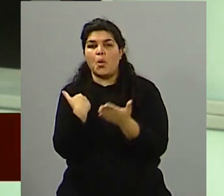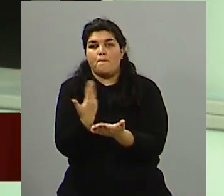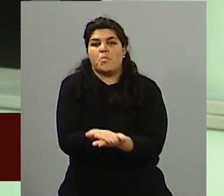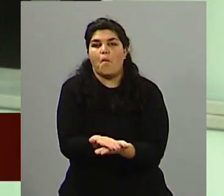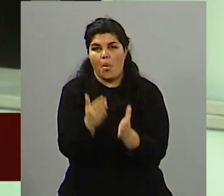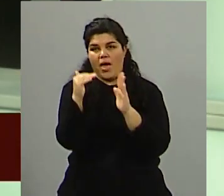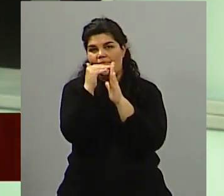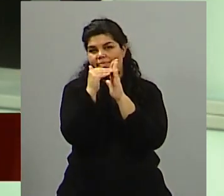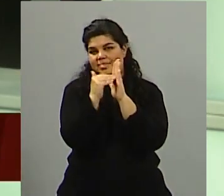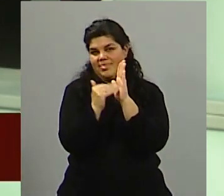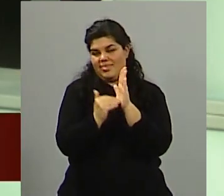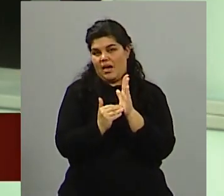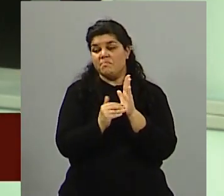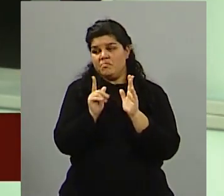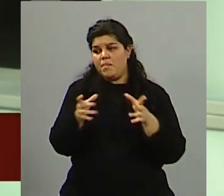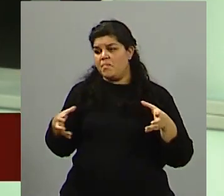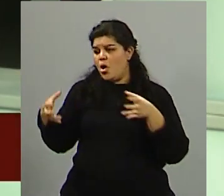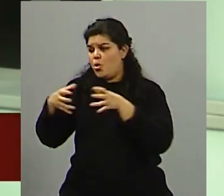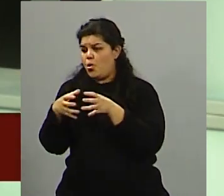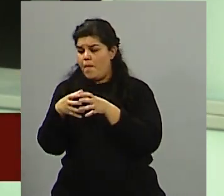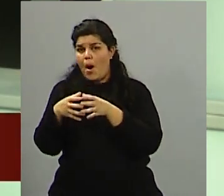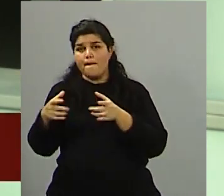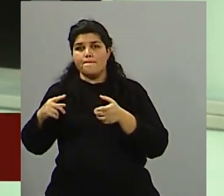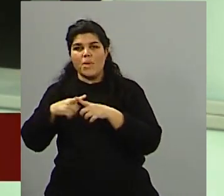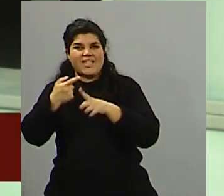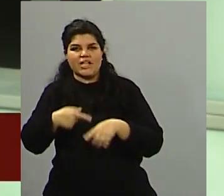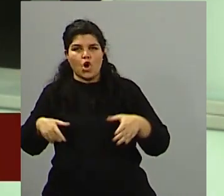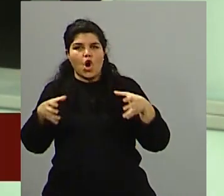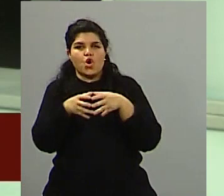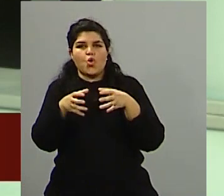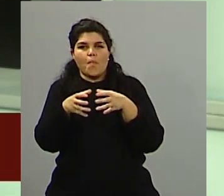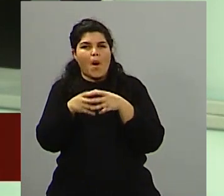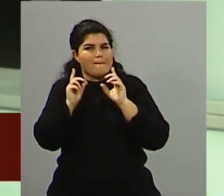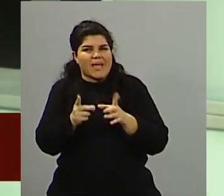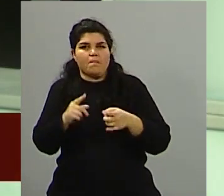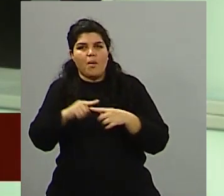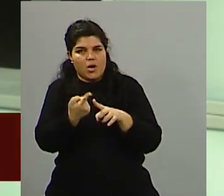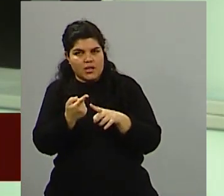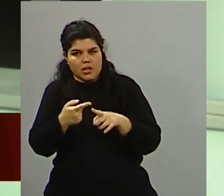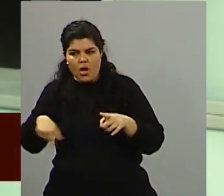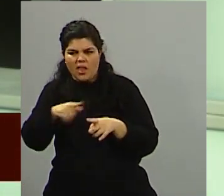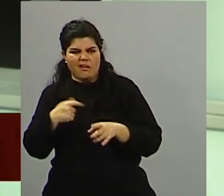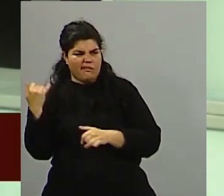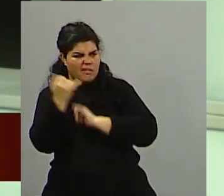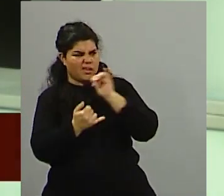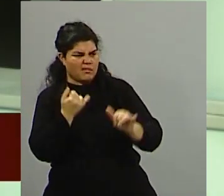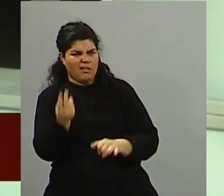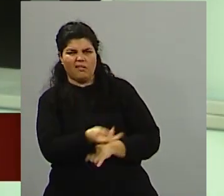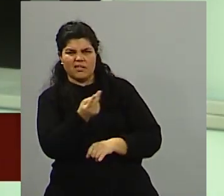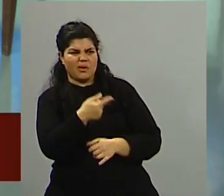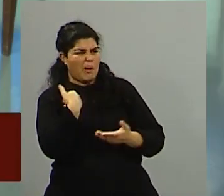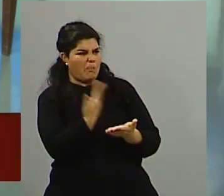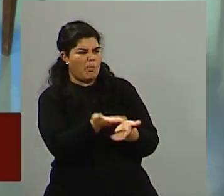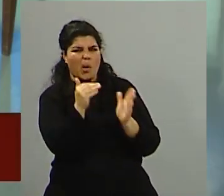Y desde su mismo espacio político le salían a decir, no, esto es imposible porque ya pasó y no funcionó. El panorama que se van a encontrar,